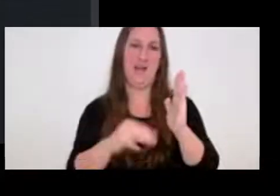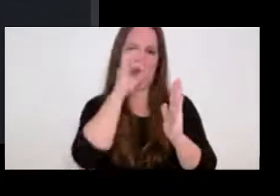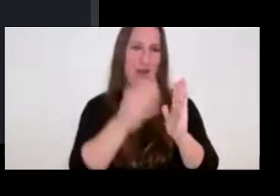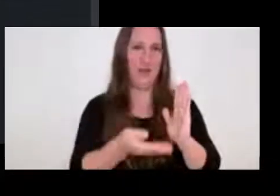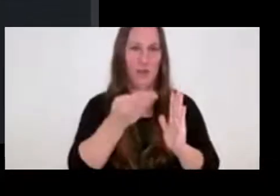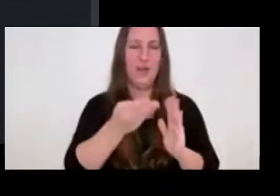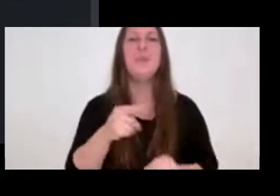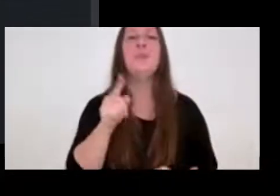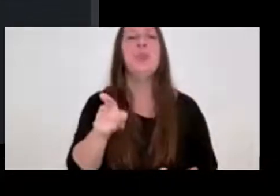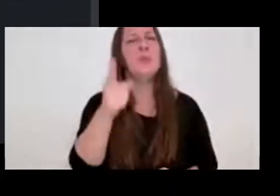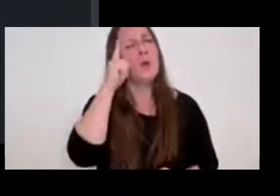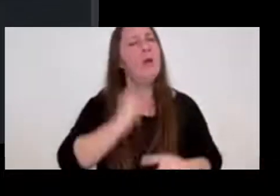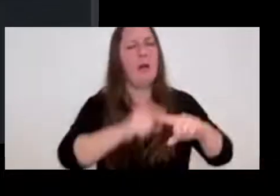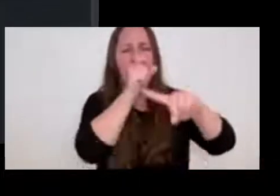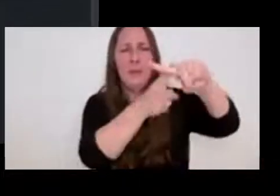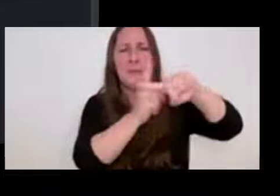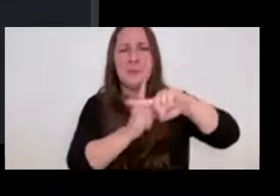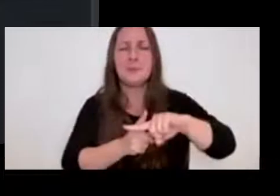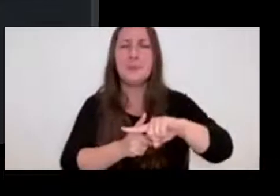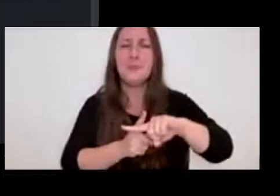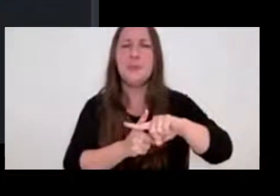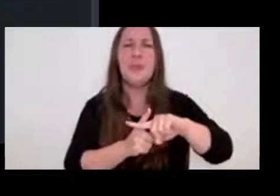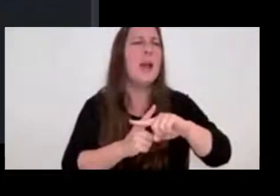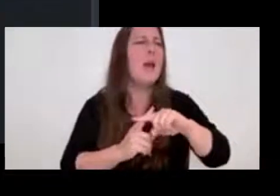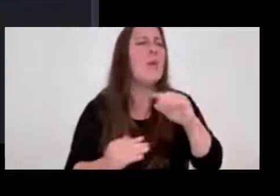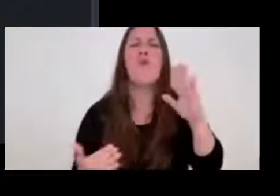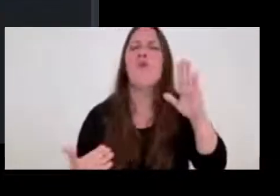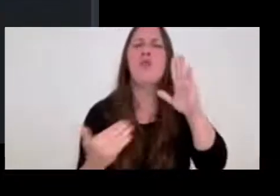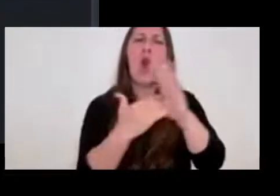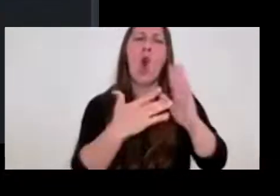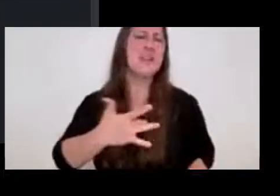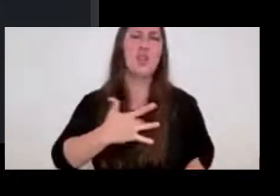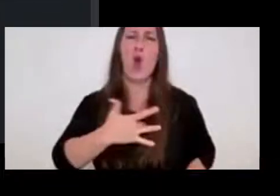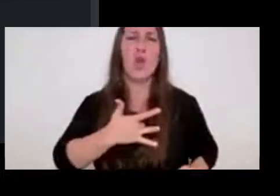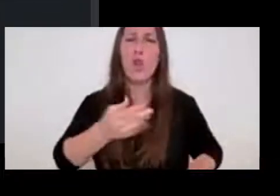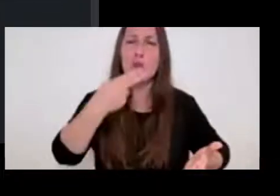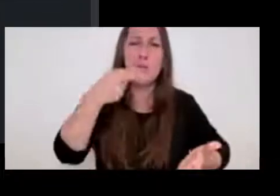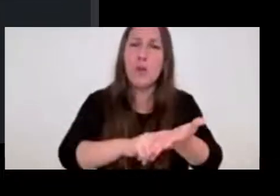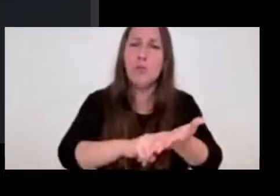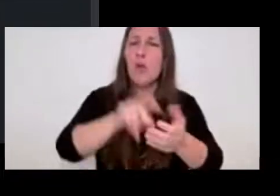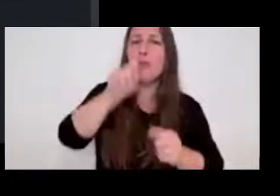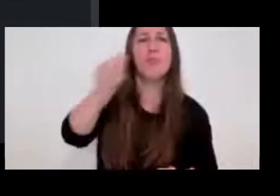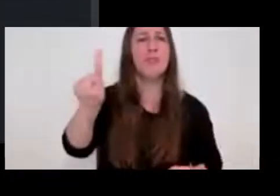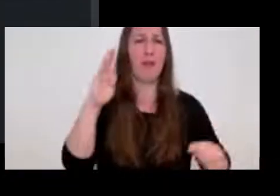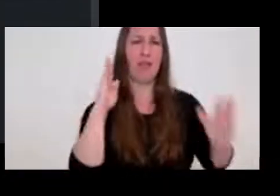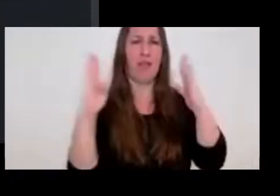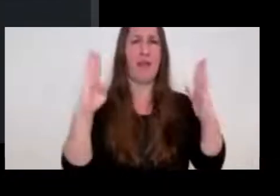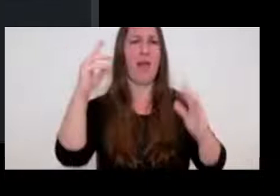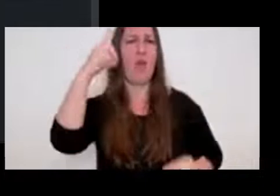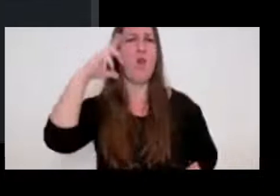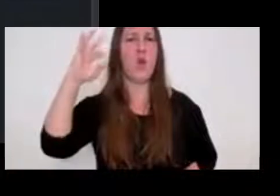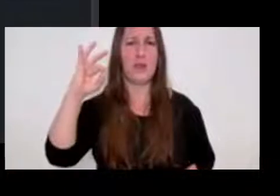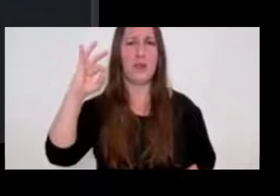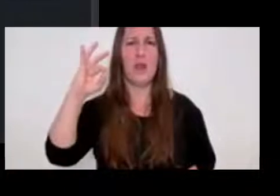un raconto, digamos, van a ver que la matriz tributaria nuestra es de la década de los 90. Ahora, ¿por qué decimos entonces que vivimos